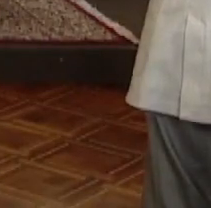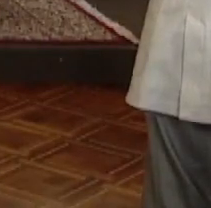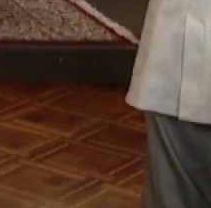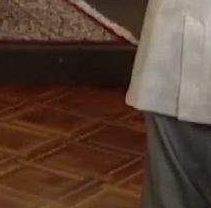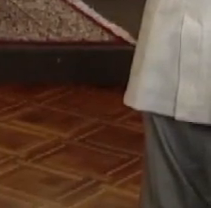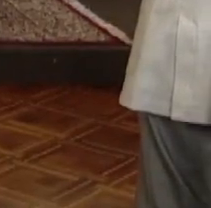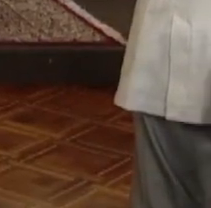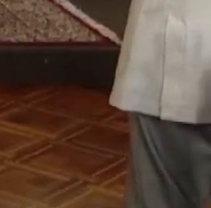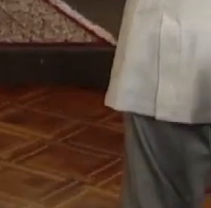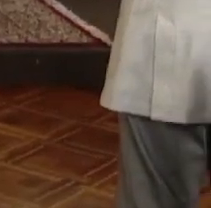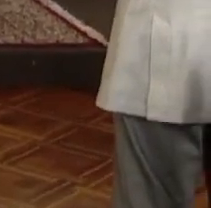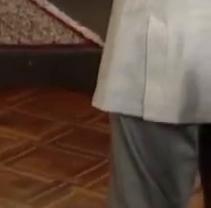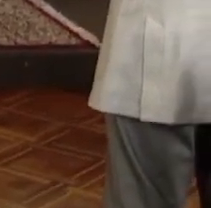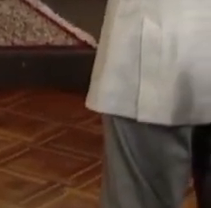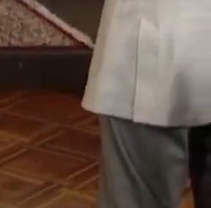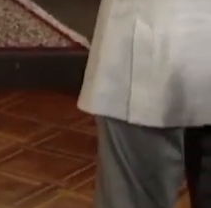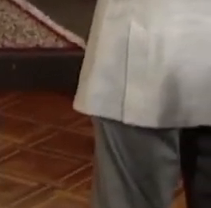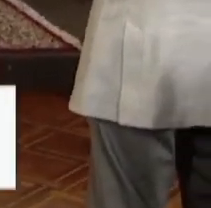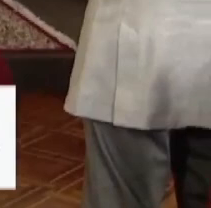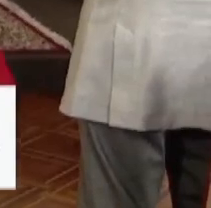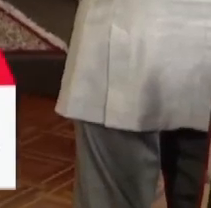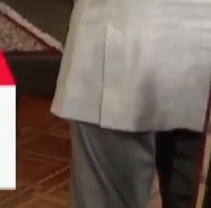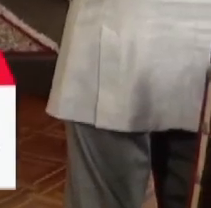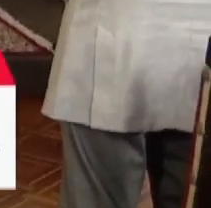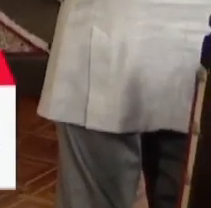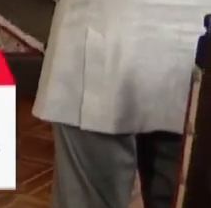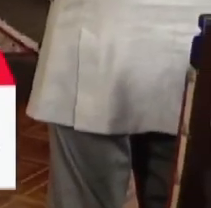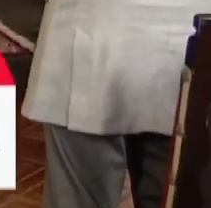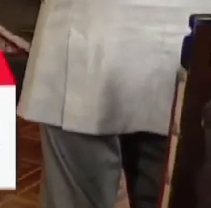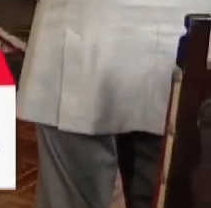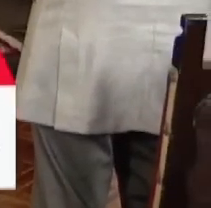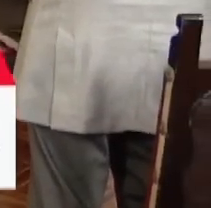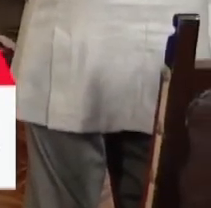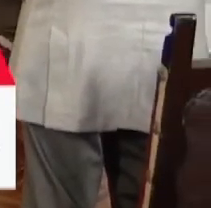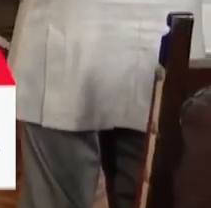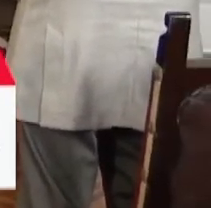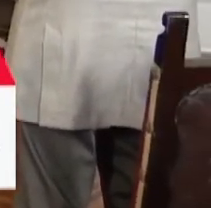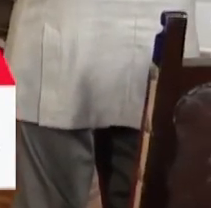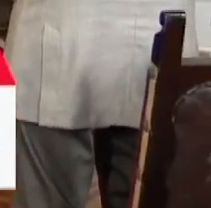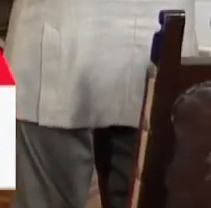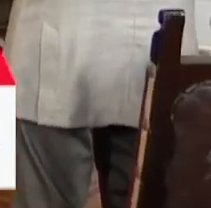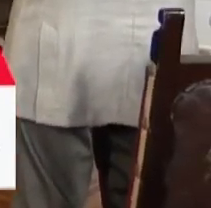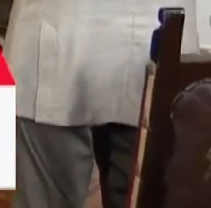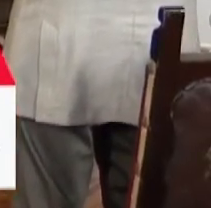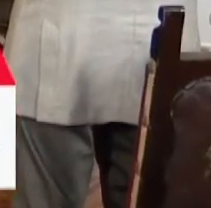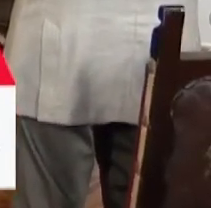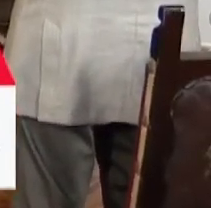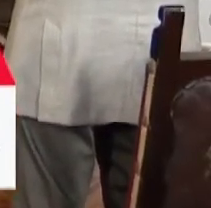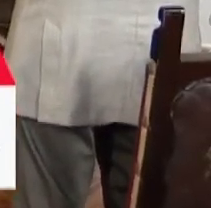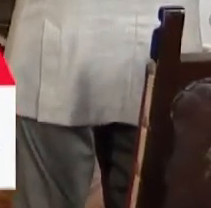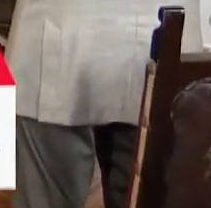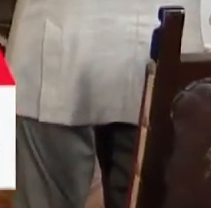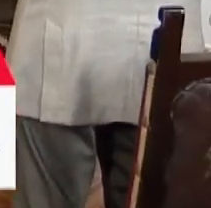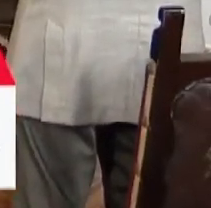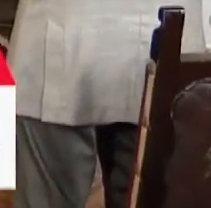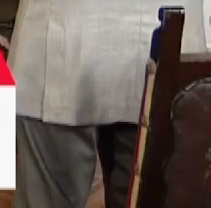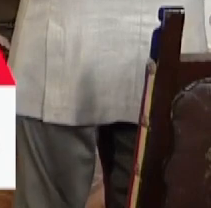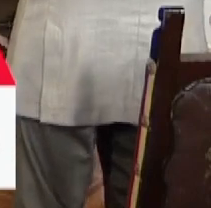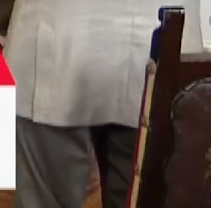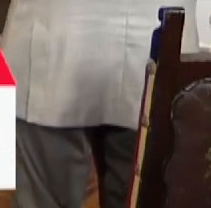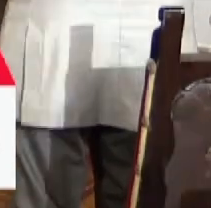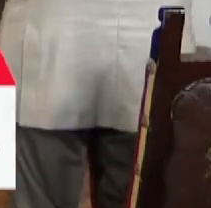Podcast, transmisión en vivo desde la sala Túpac Amaru de Palacio de Gobierno. La presidenta de la República, Dina